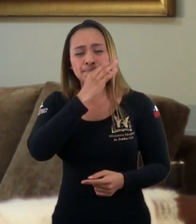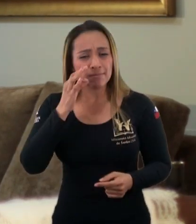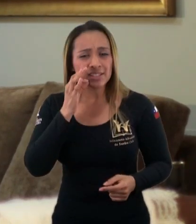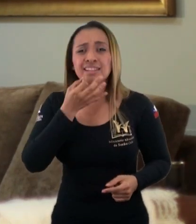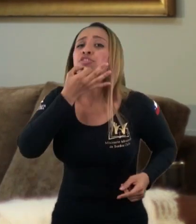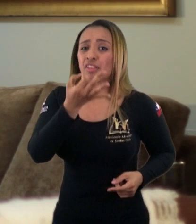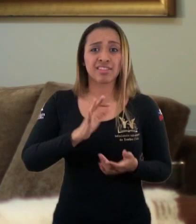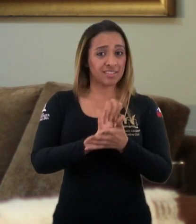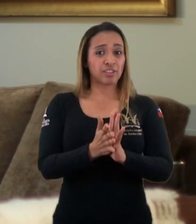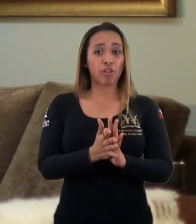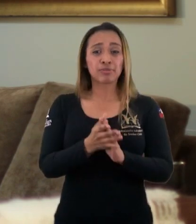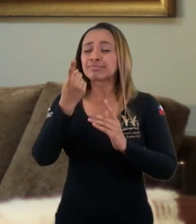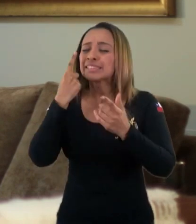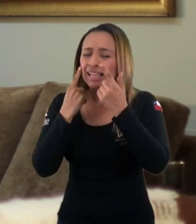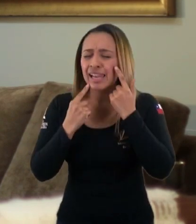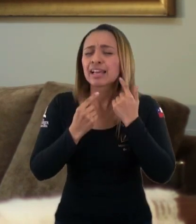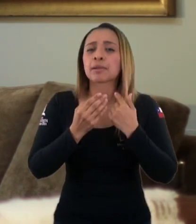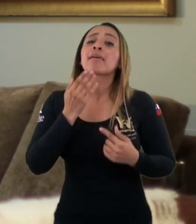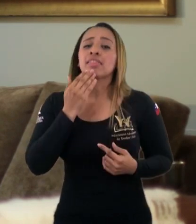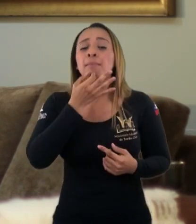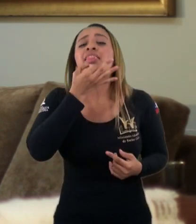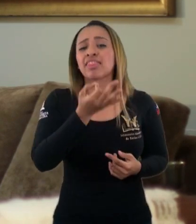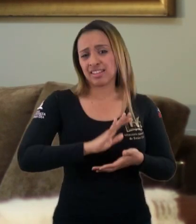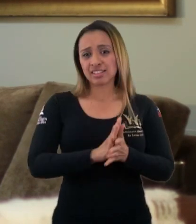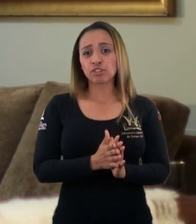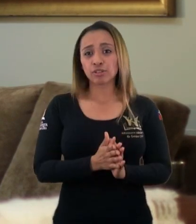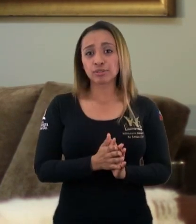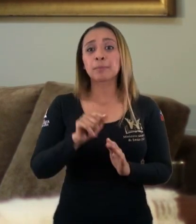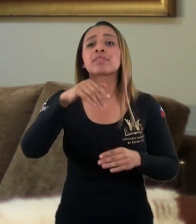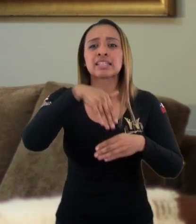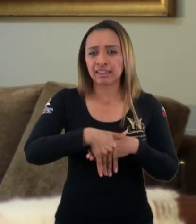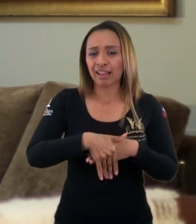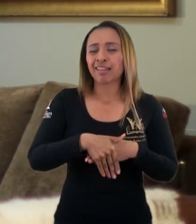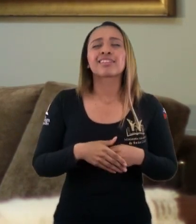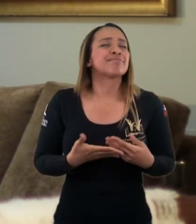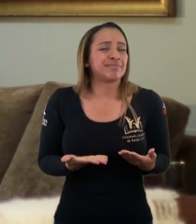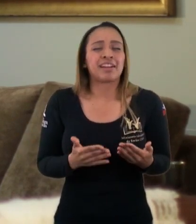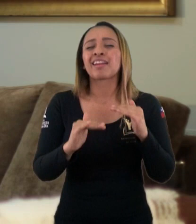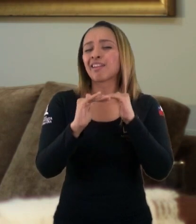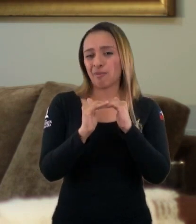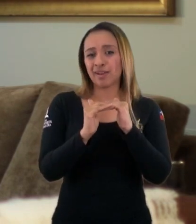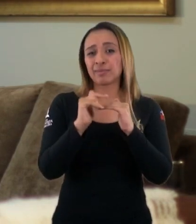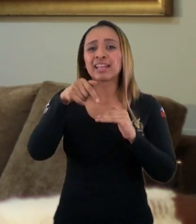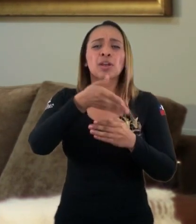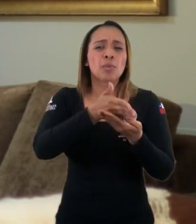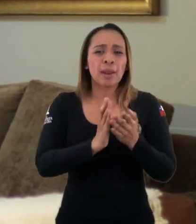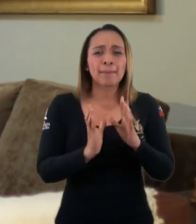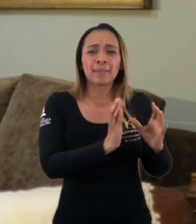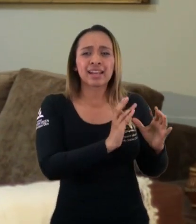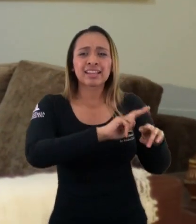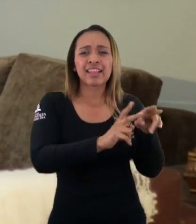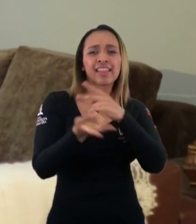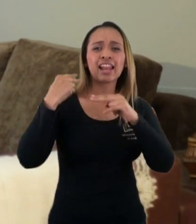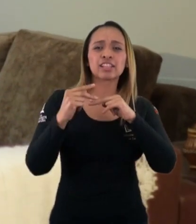lágrimas lo dicen todo. Aquella tarde fue uno de esos momentos. Esta es una parte de la historia de